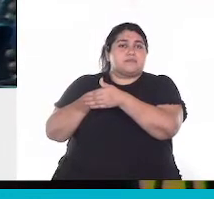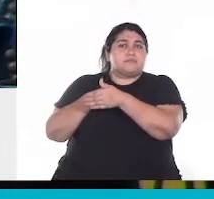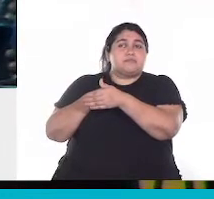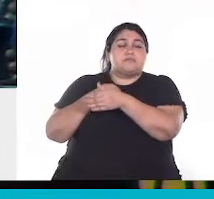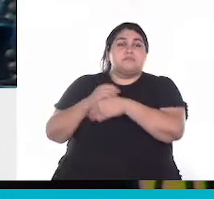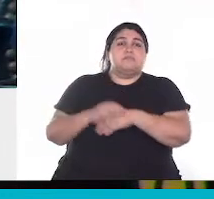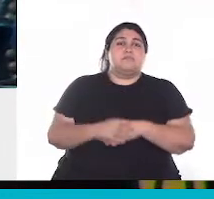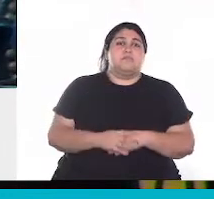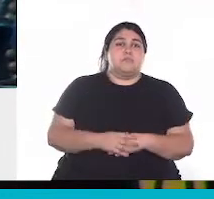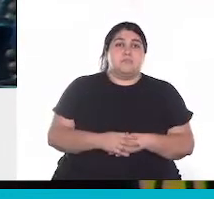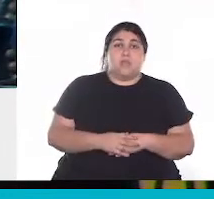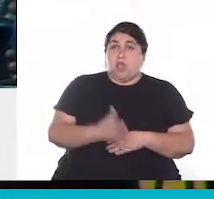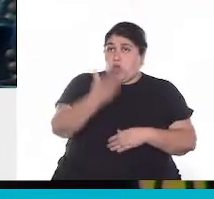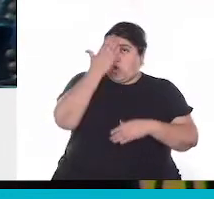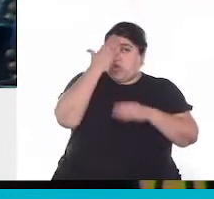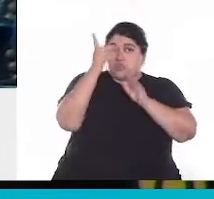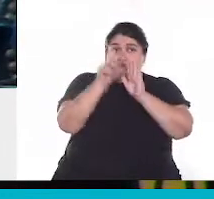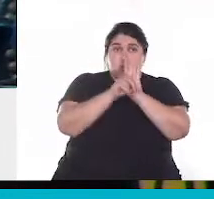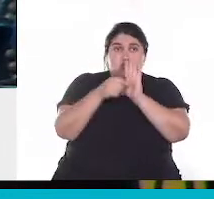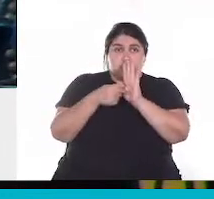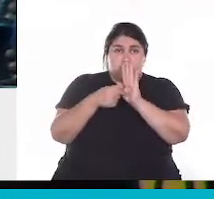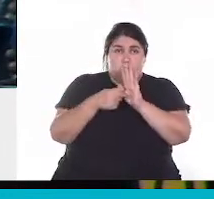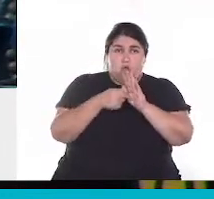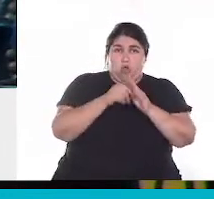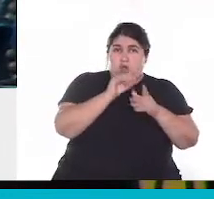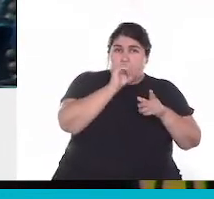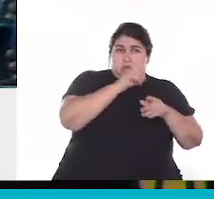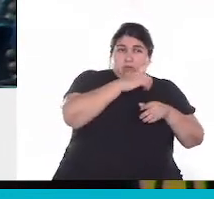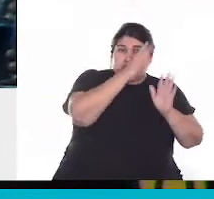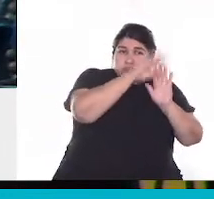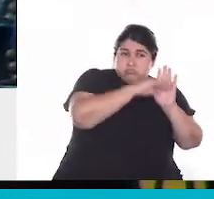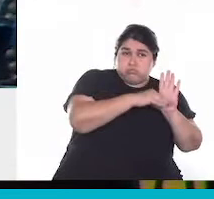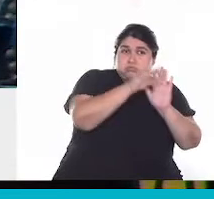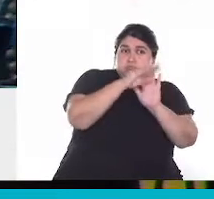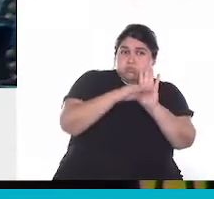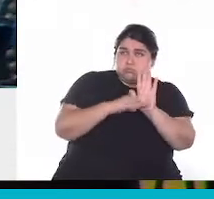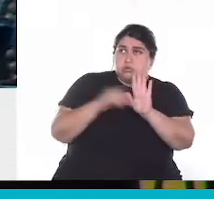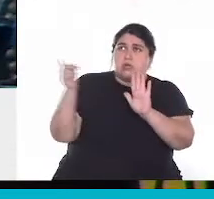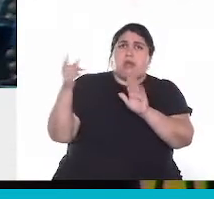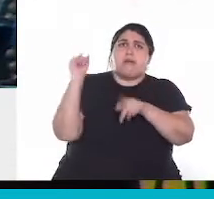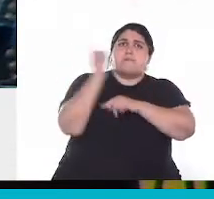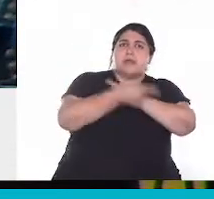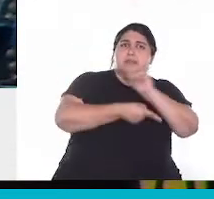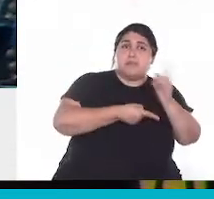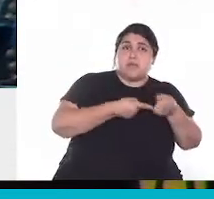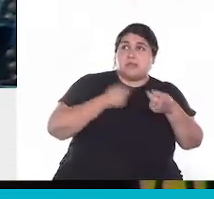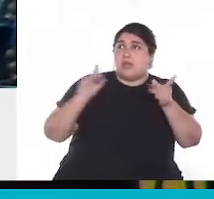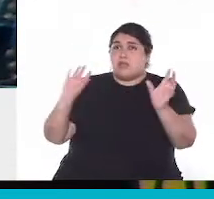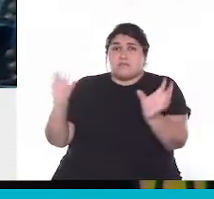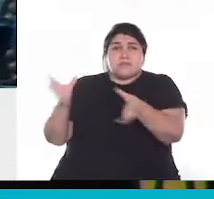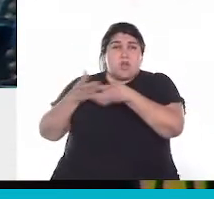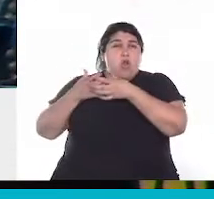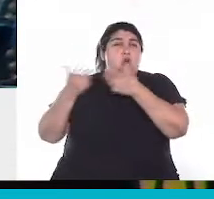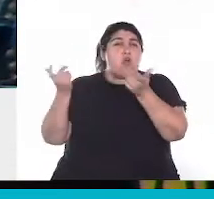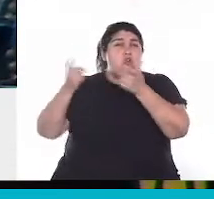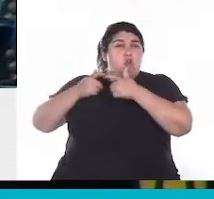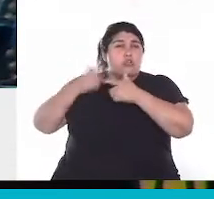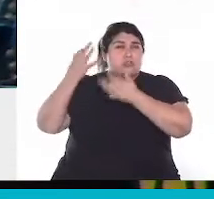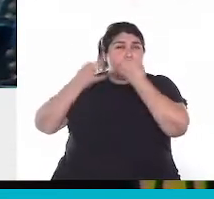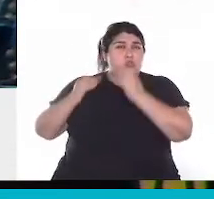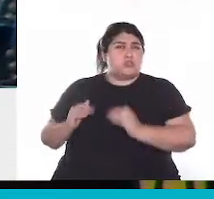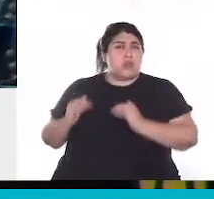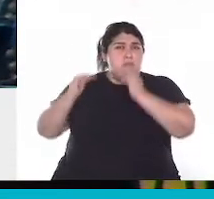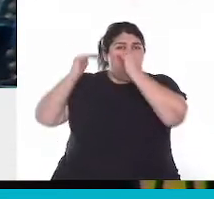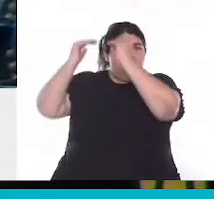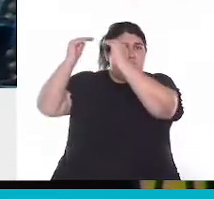delegaciones que nuestra Constitución da a los otros poderes. Una Corte Suprema que se autogobierna y que, por ejemplo, da un golpe de